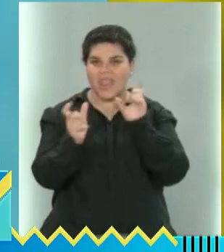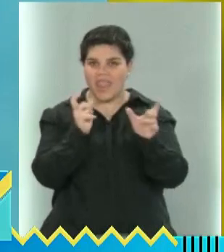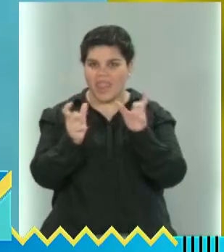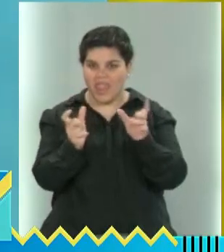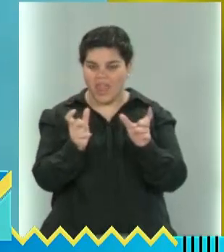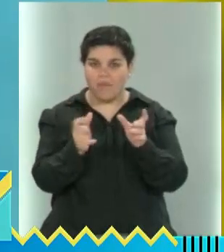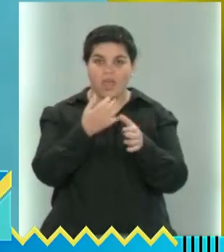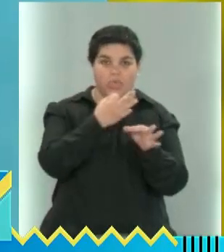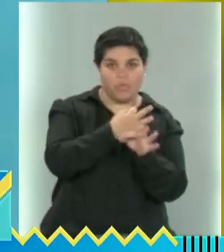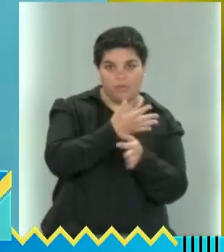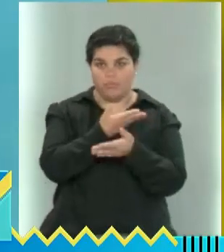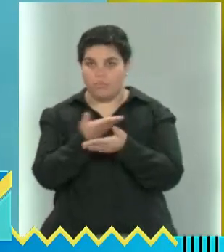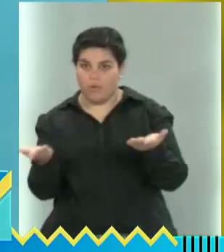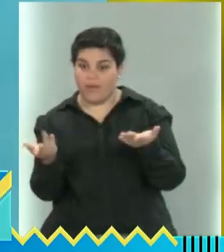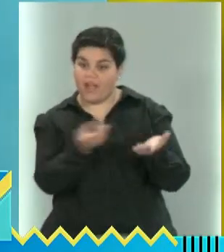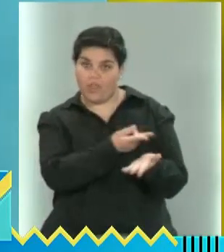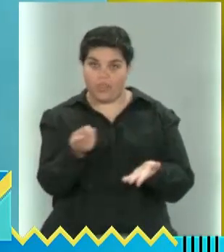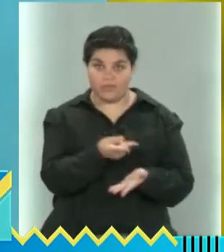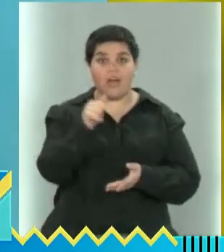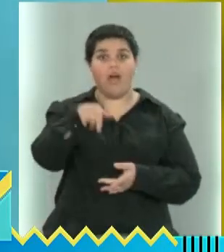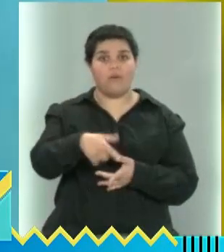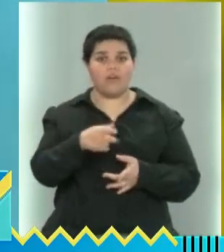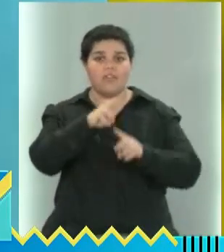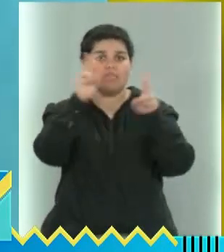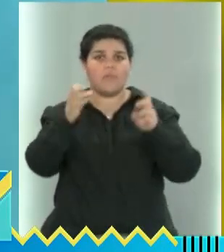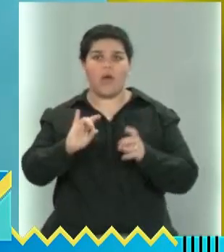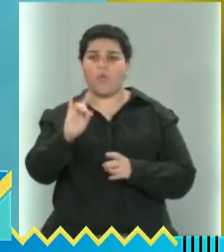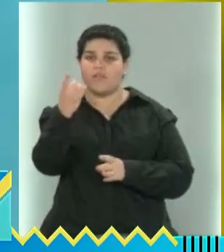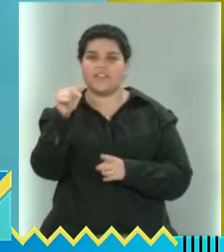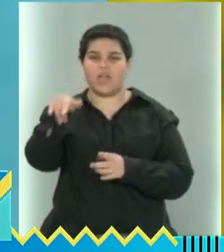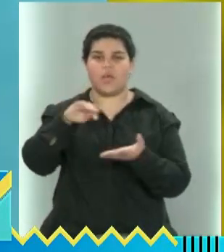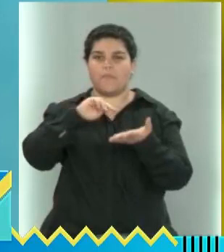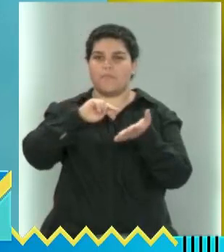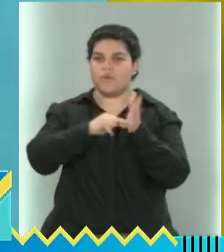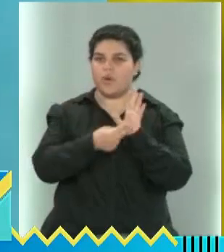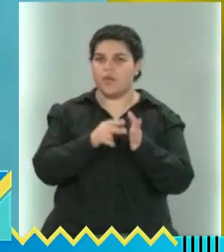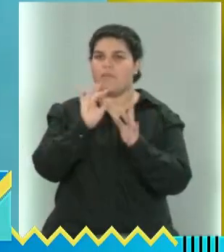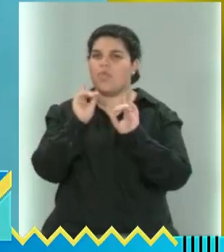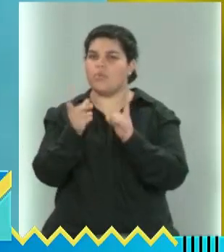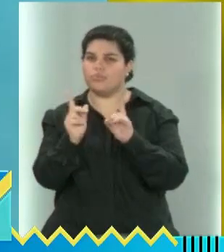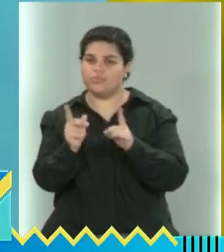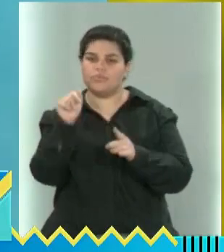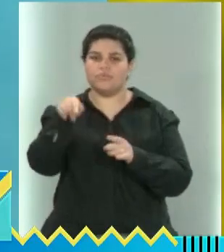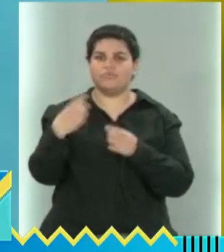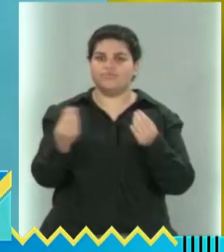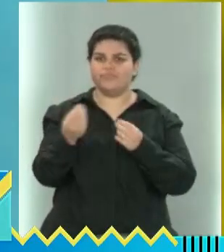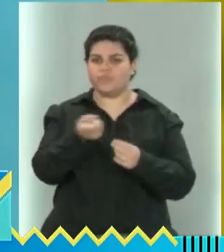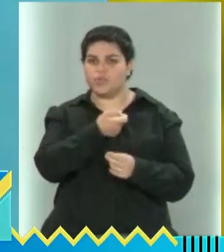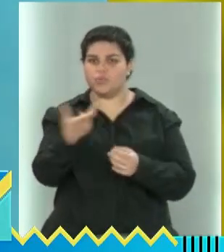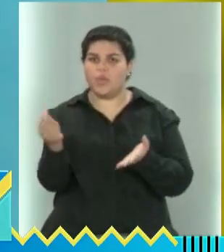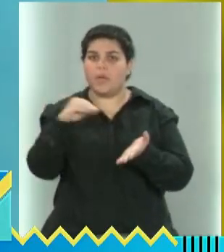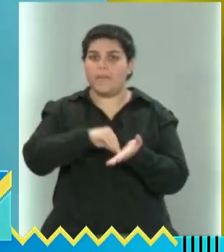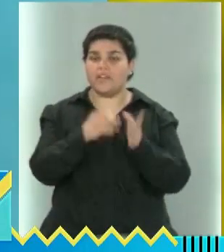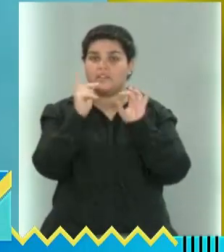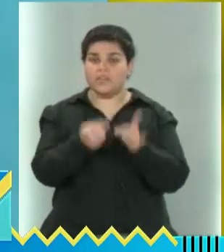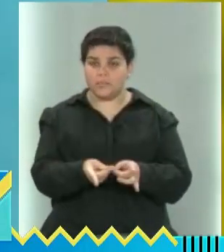en respecto al nivel universitario lo hemos estado hablando, ¿sí? El conflicto docente, que no tiene que ver simplemente con una recomposición salarial, sino que también